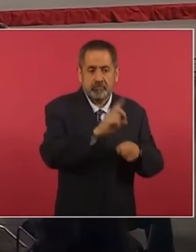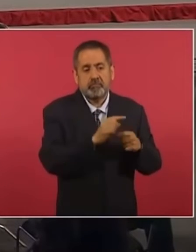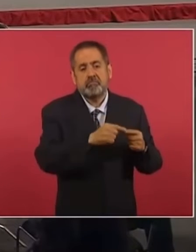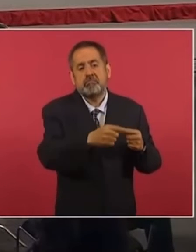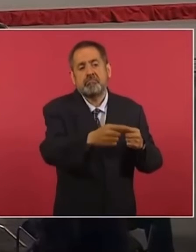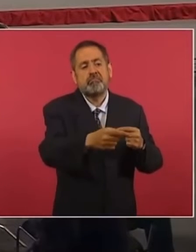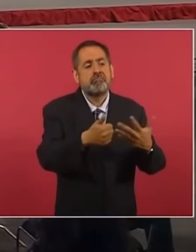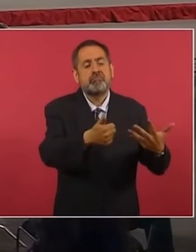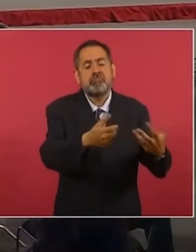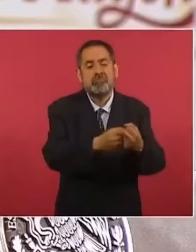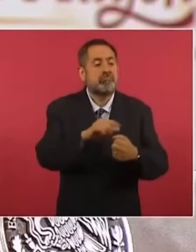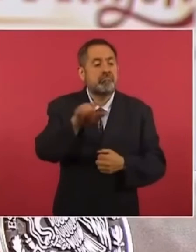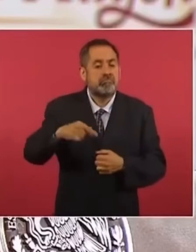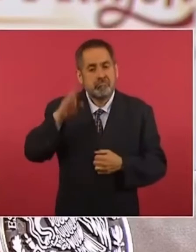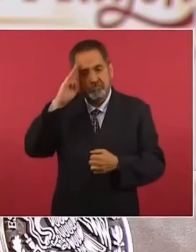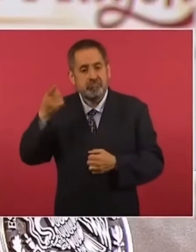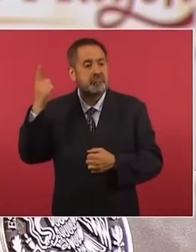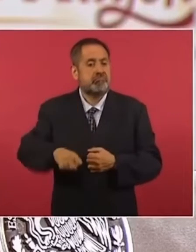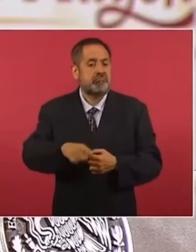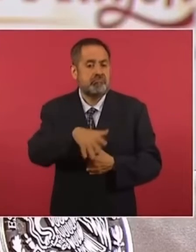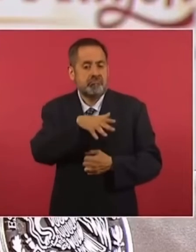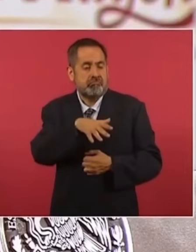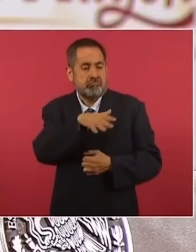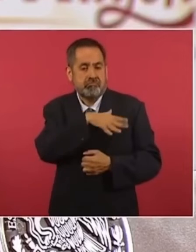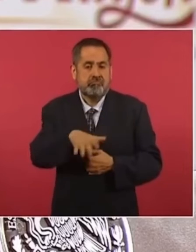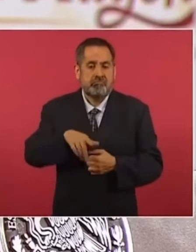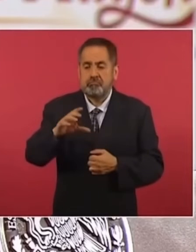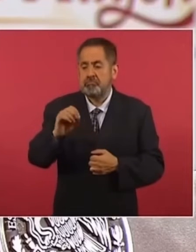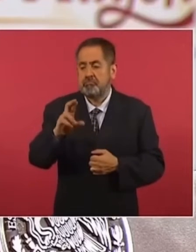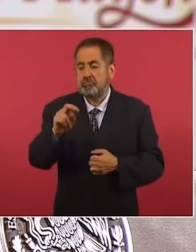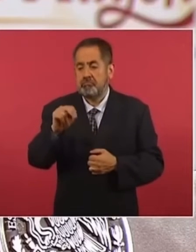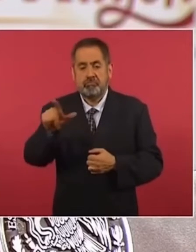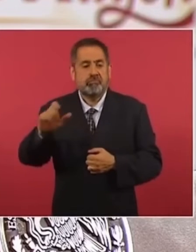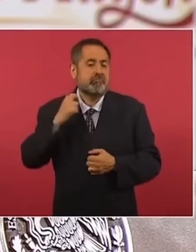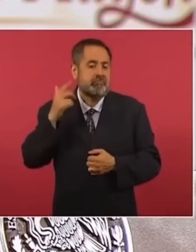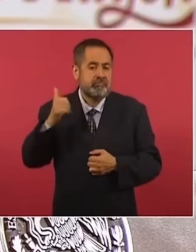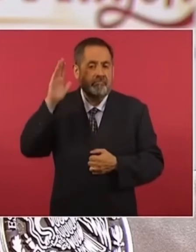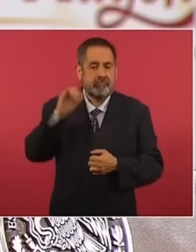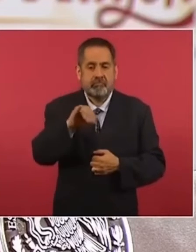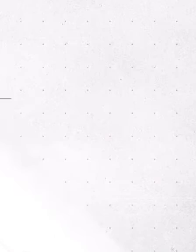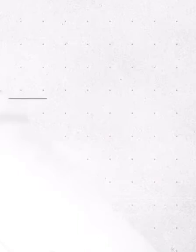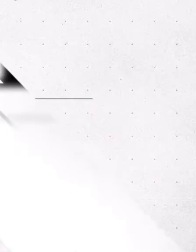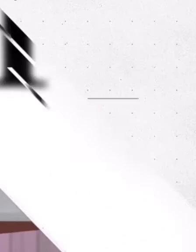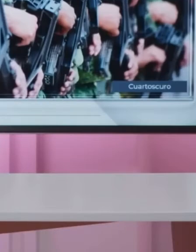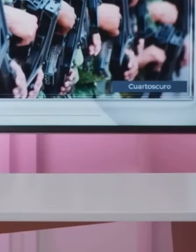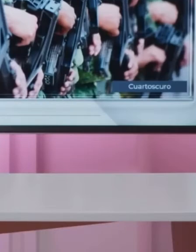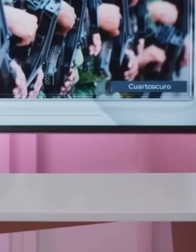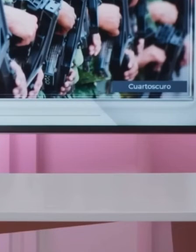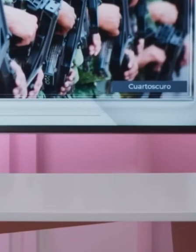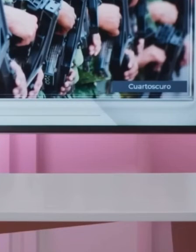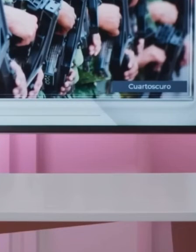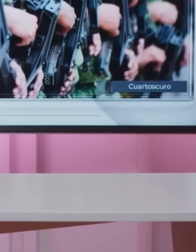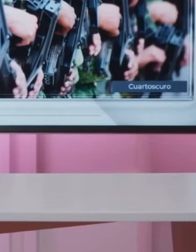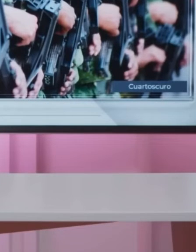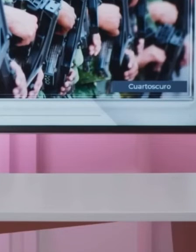ultimados y desaparecidos por órdenes del coronel, presuntamente el entonces coronel José Rodríguez Pérez. Pues